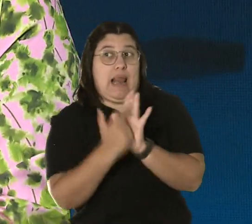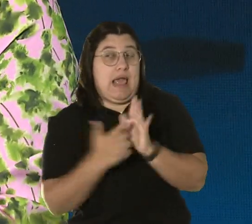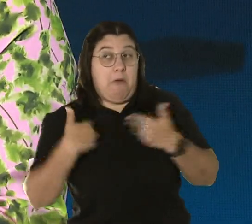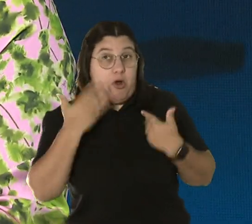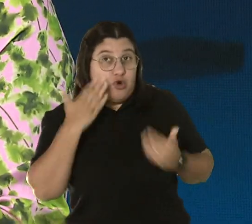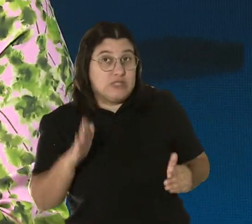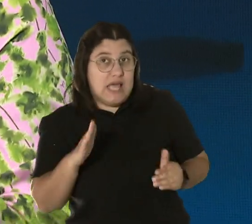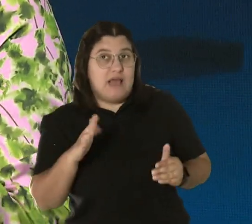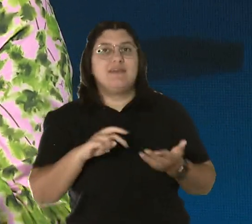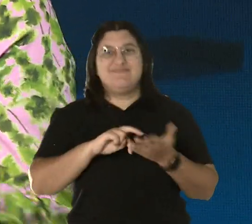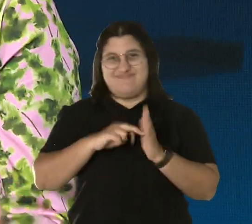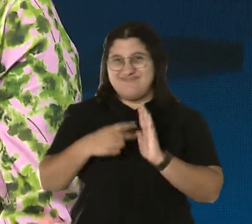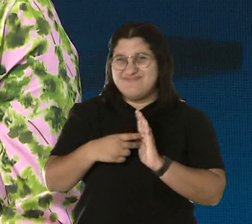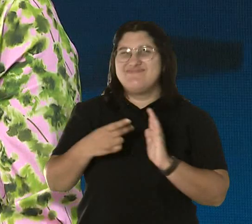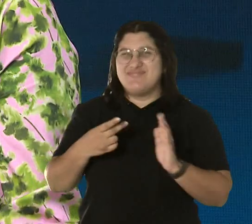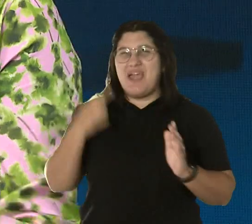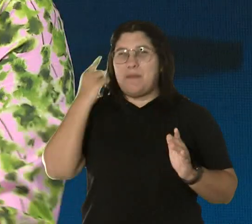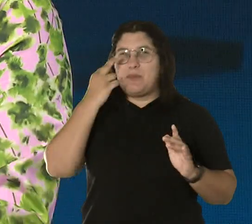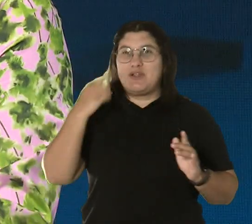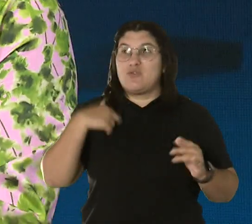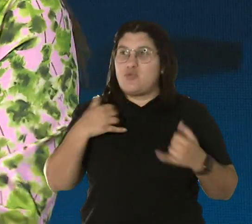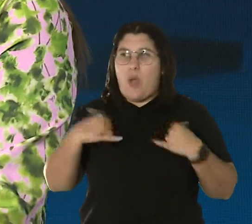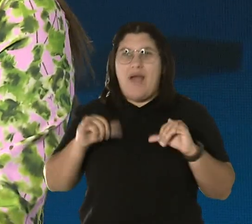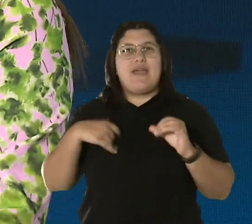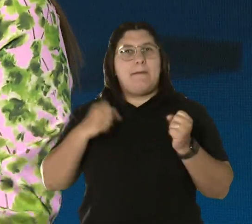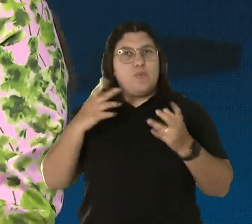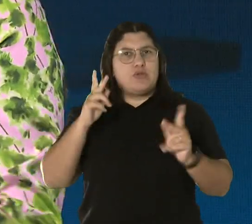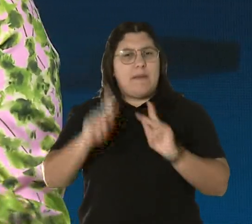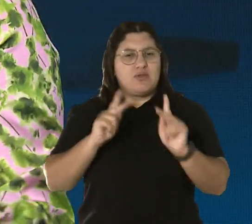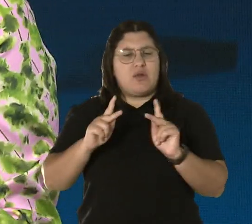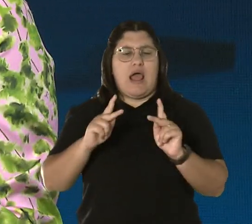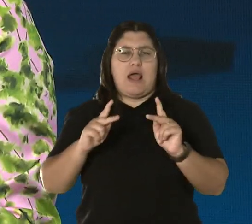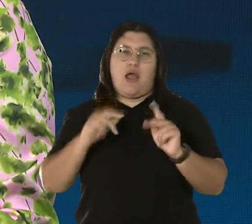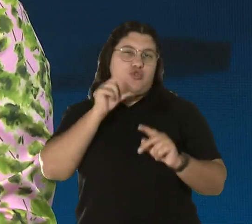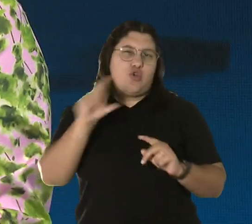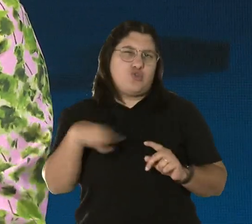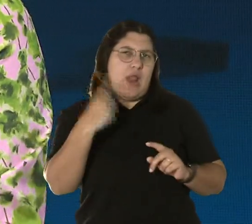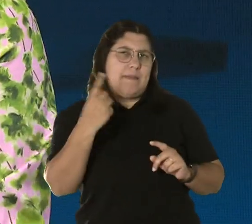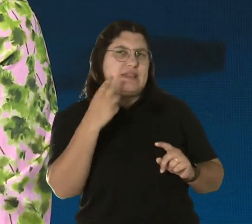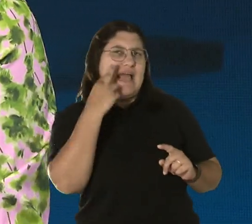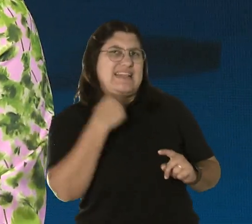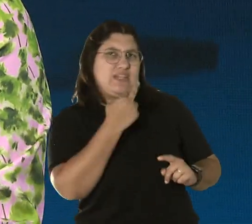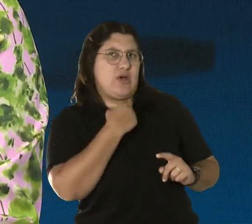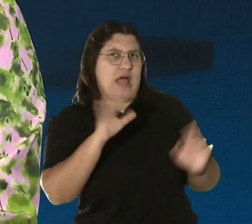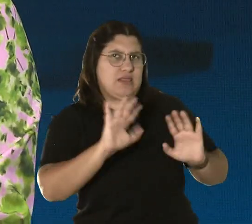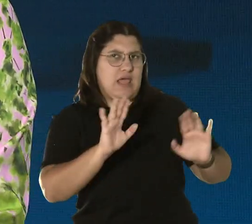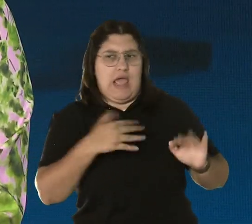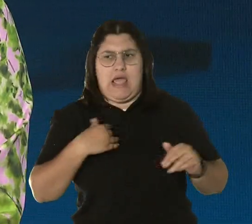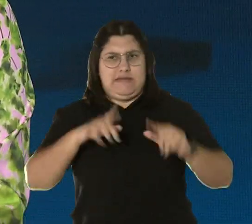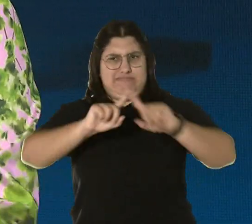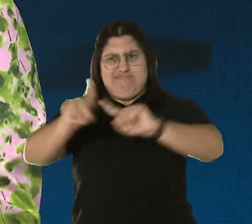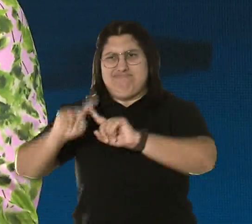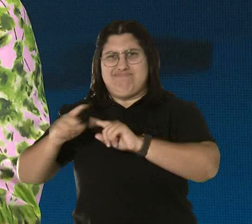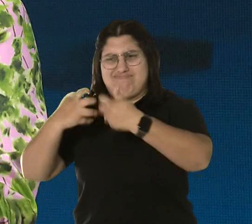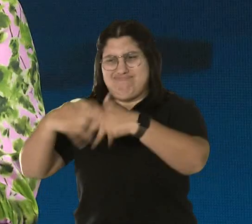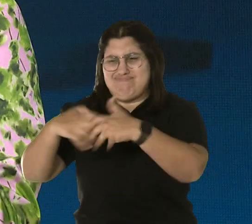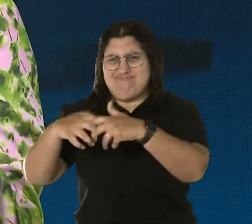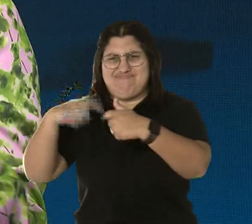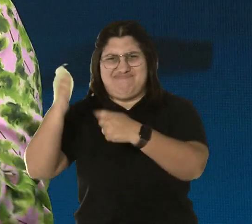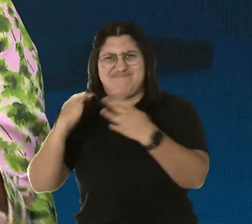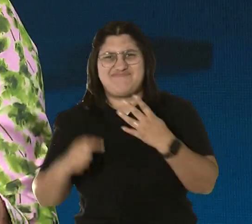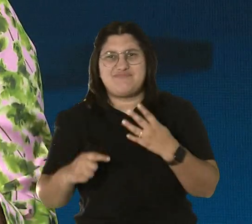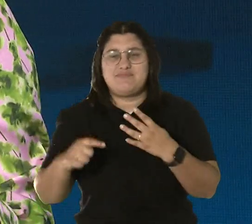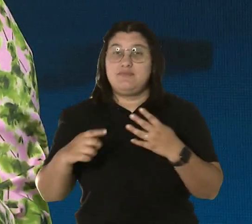que ella bien menciona para toda la industria, en cualquiera de las industrias, no solo en las de restaurantes. Así que sí es muy importante que esté toda